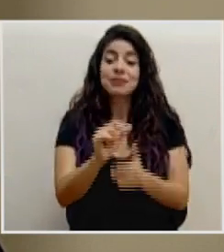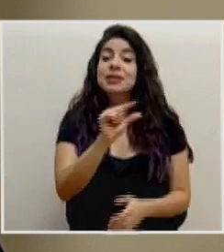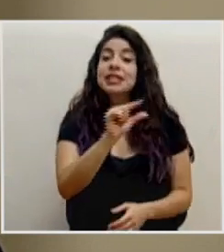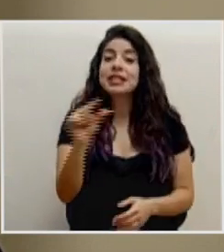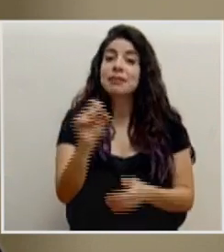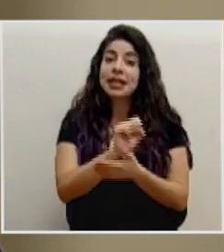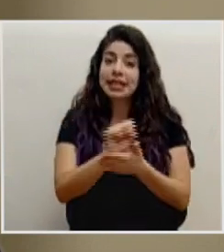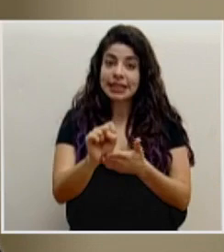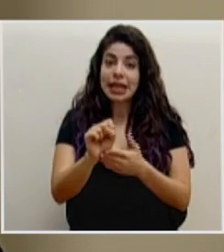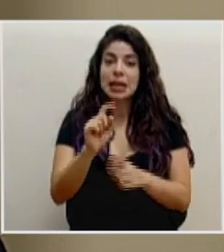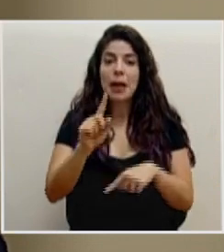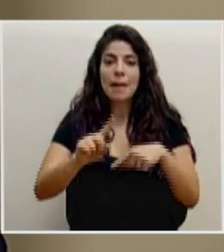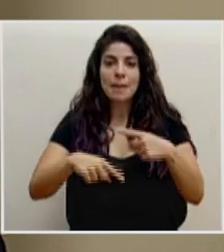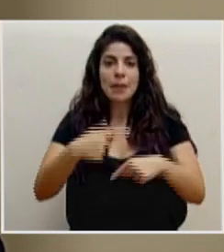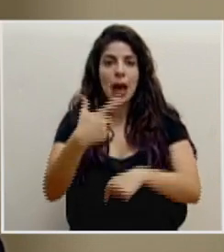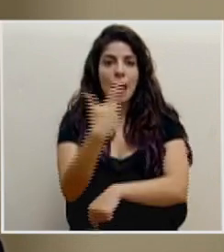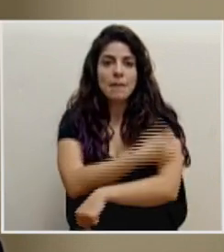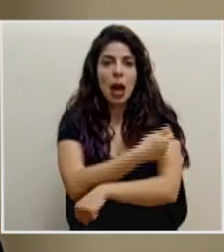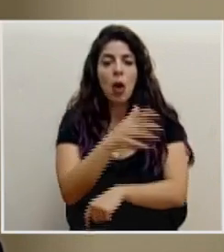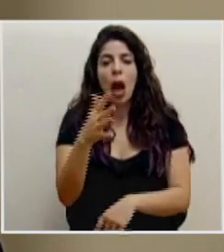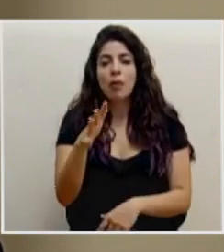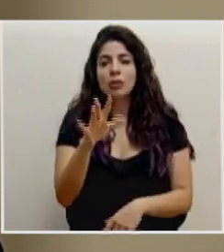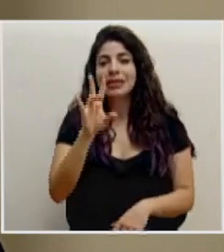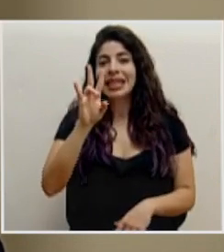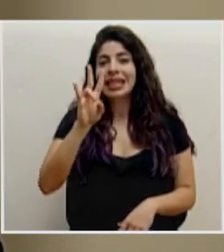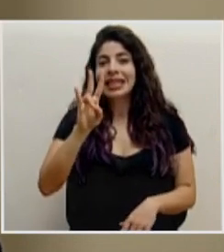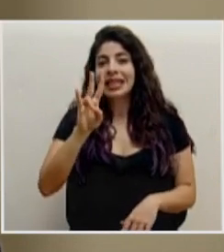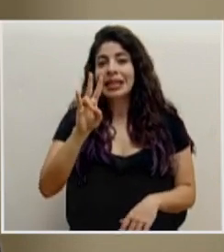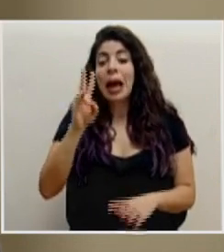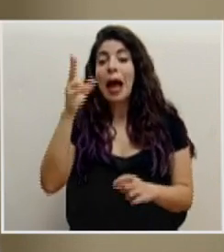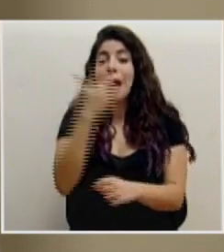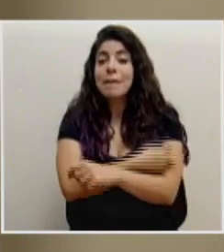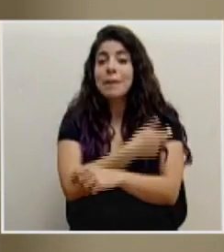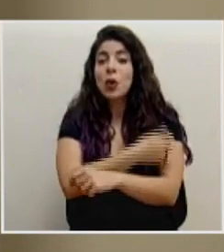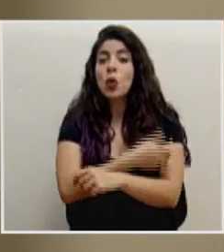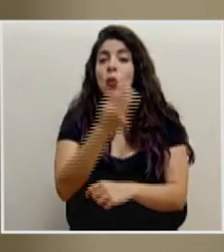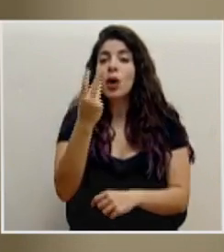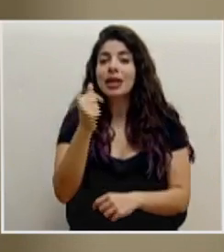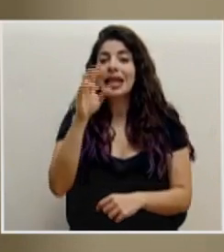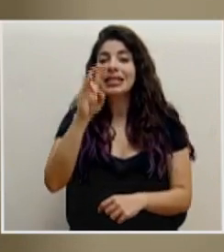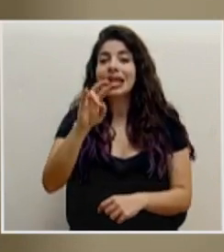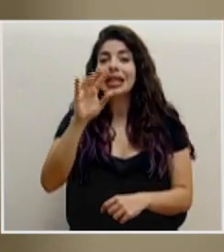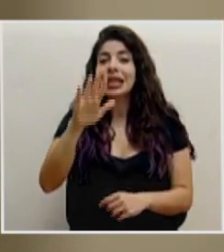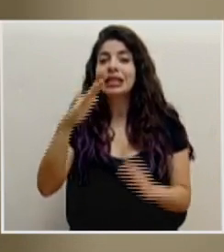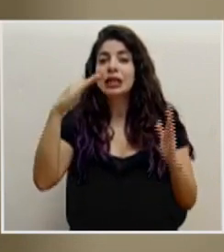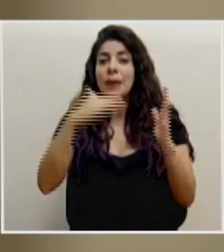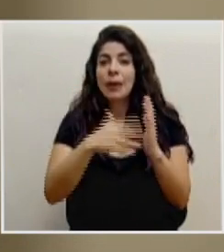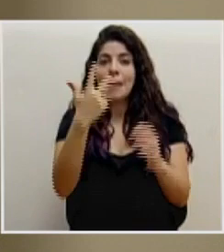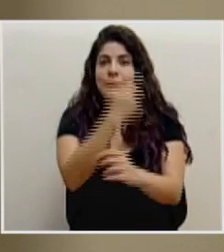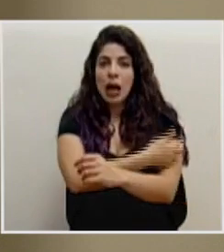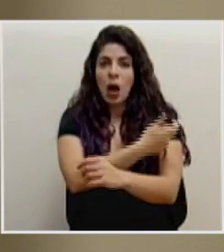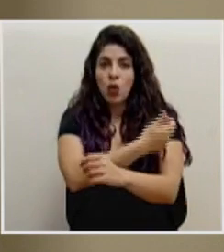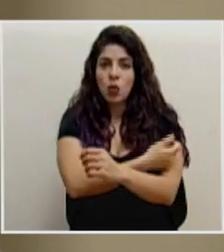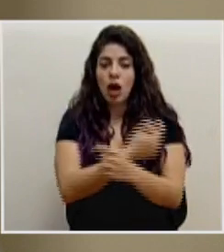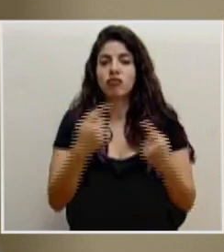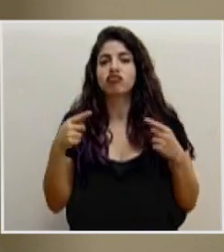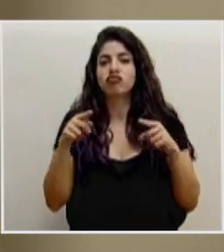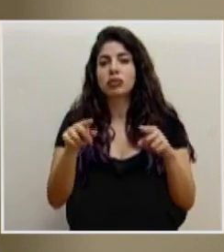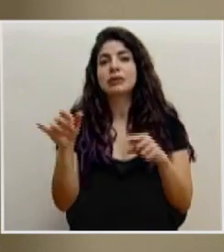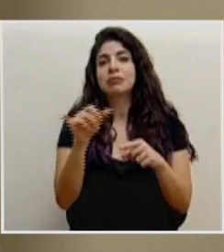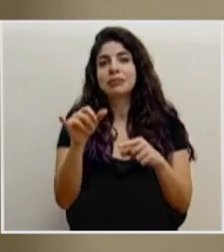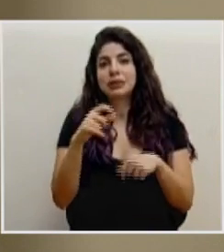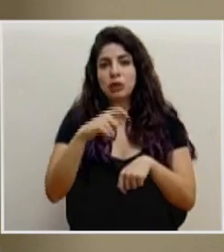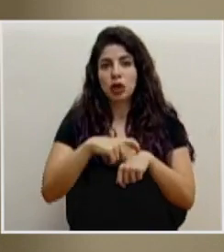Semana Santa se vacunarán aproximadamente, se aplicarán 75,000 dosis en un esquema mixto,